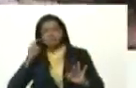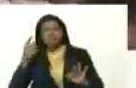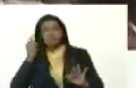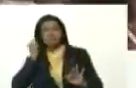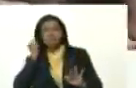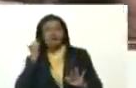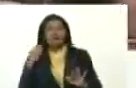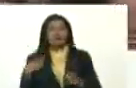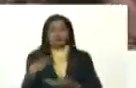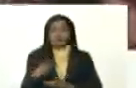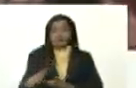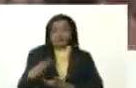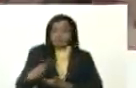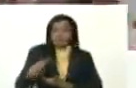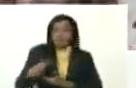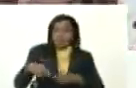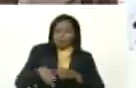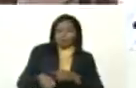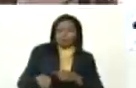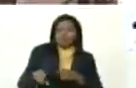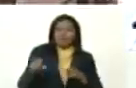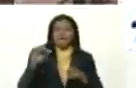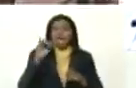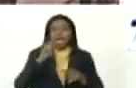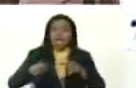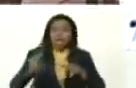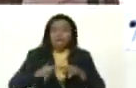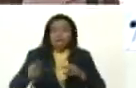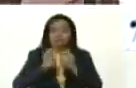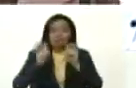amamanta, es el niño y su educación,